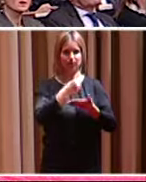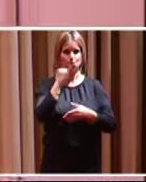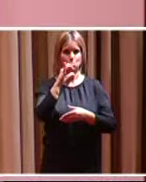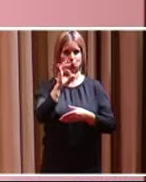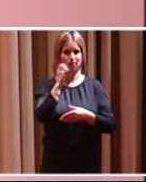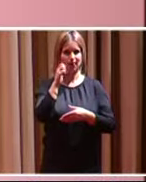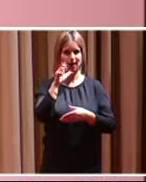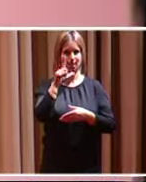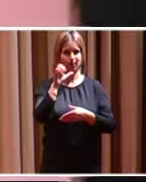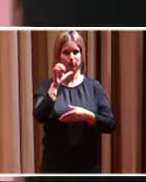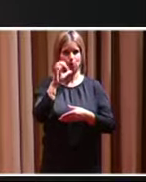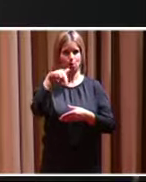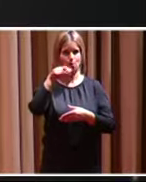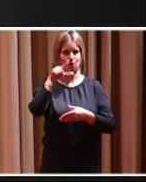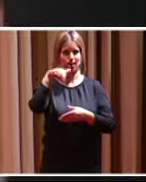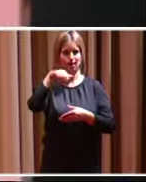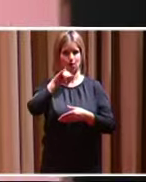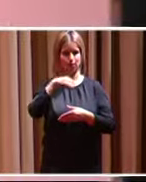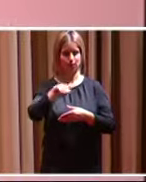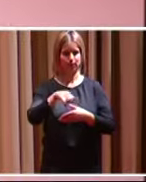Alberto Molina Luzón.